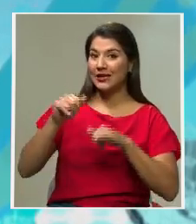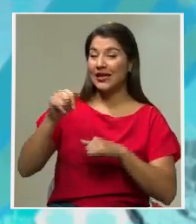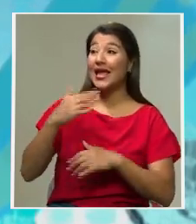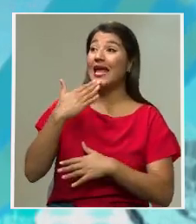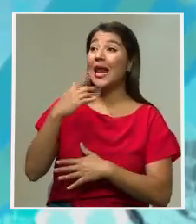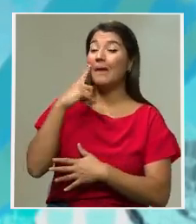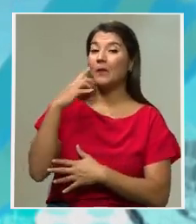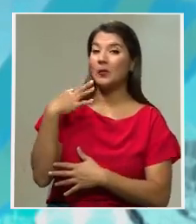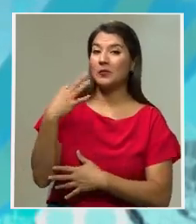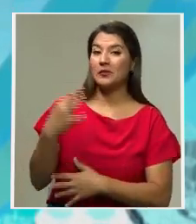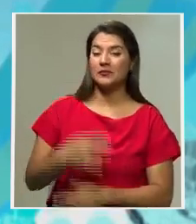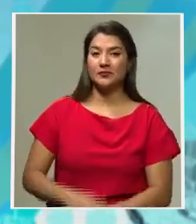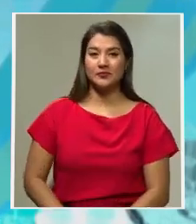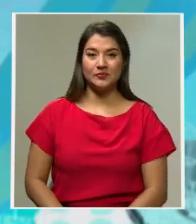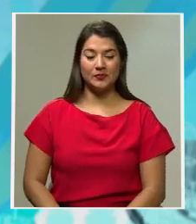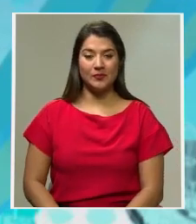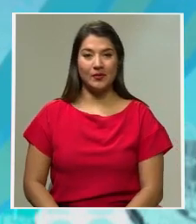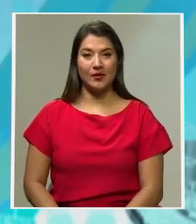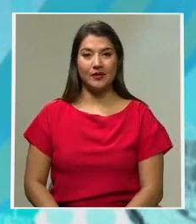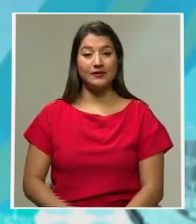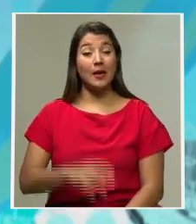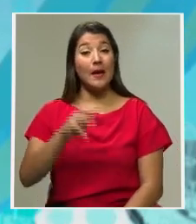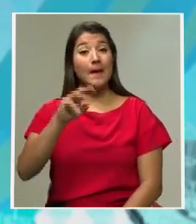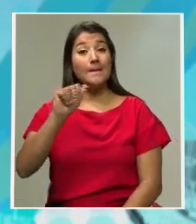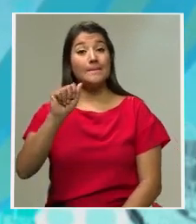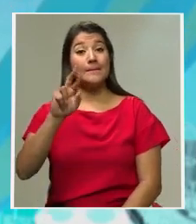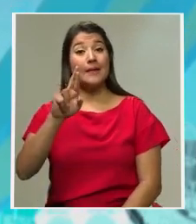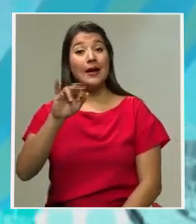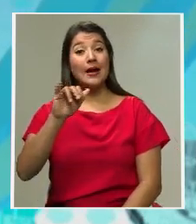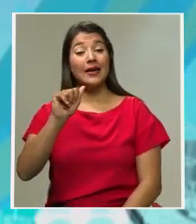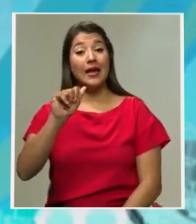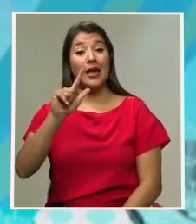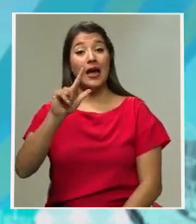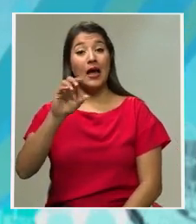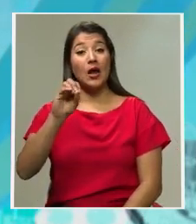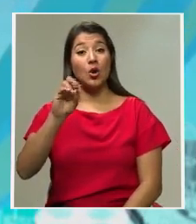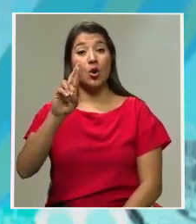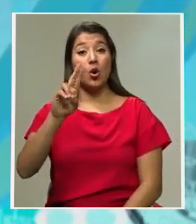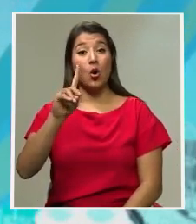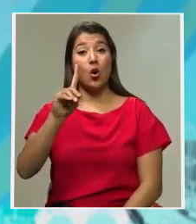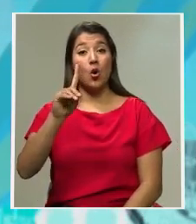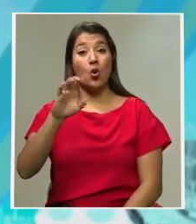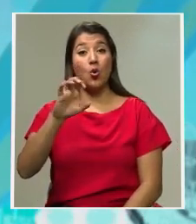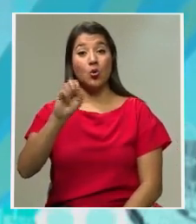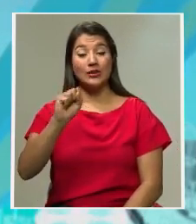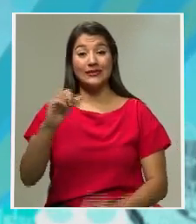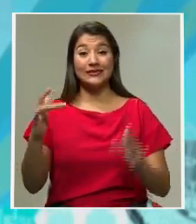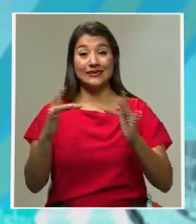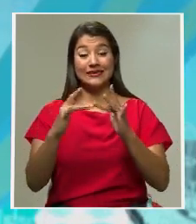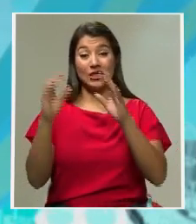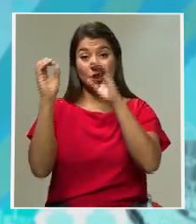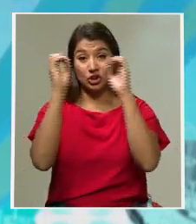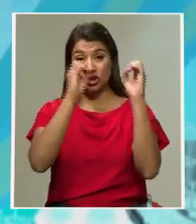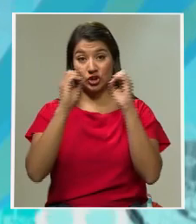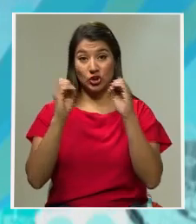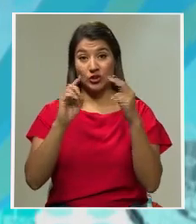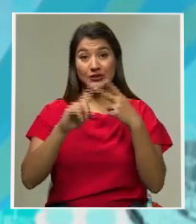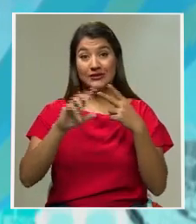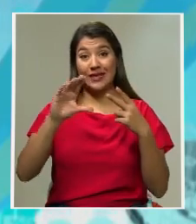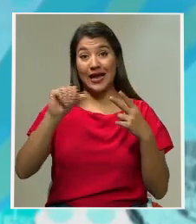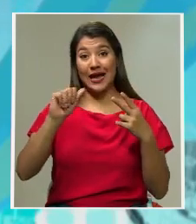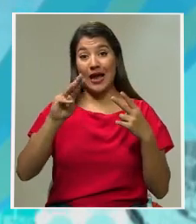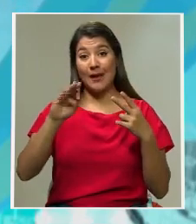invitación. Buenísimo. María Lourdes está en Zoom y Camilo aquí conmigo en el